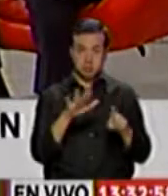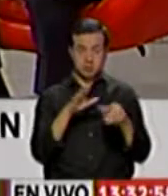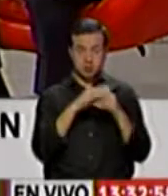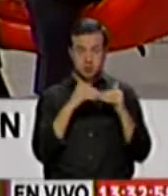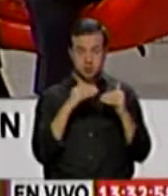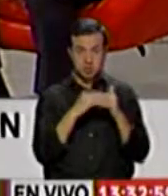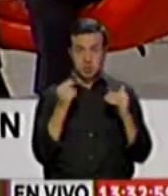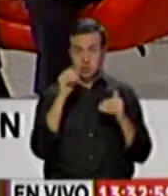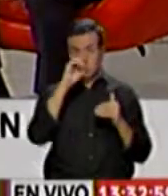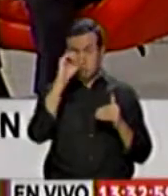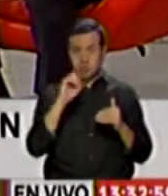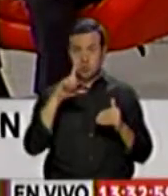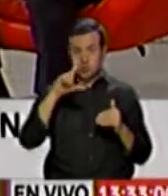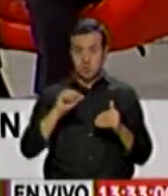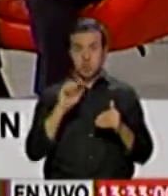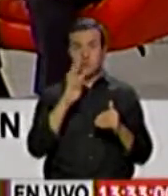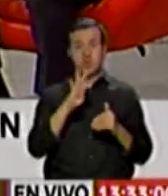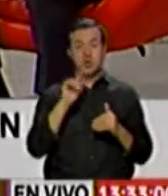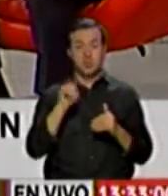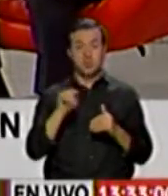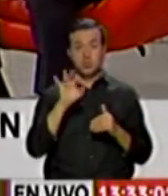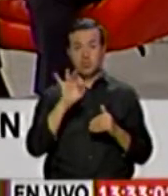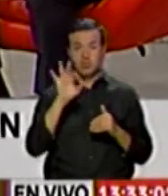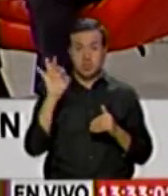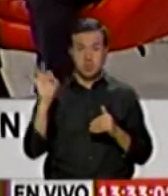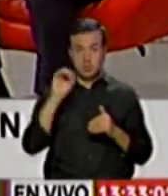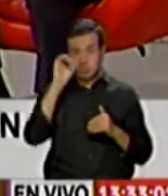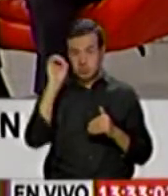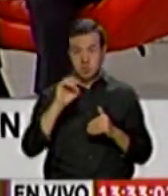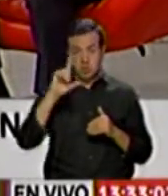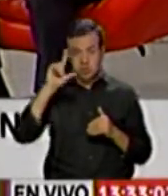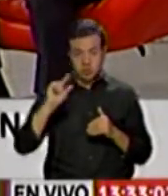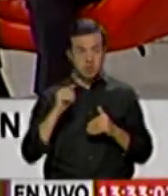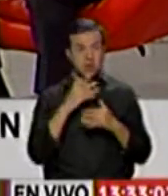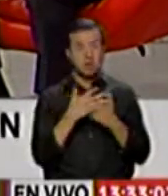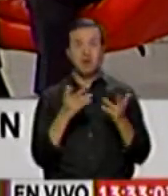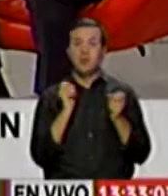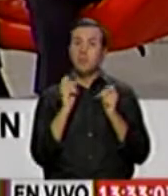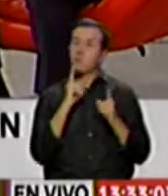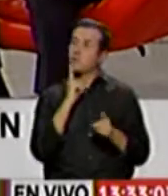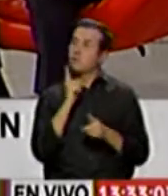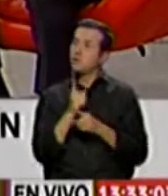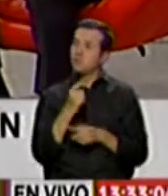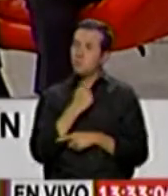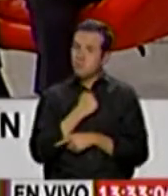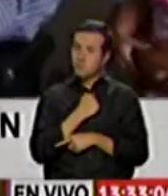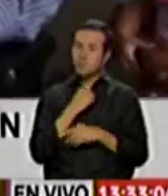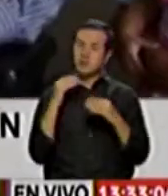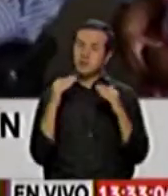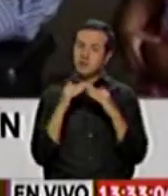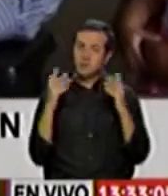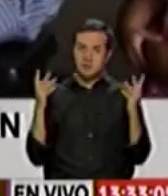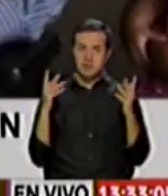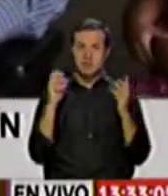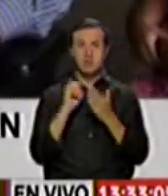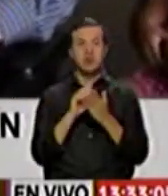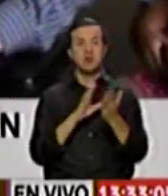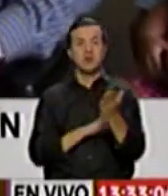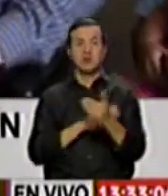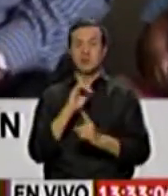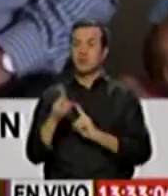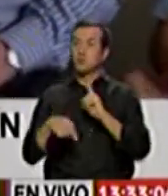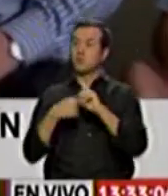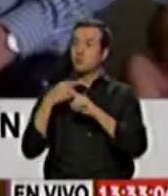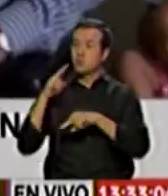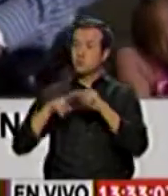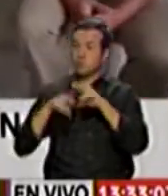una tasa preferente del 4.99, esa es la oportunidad de tener por fin una vivienda. El programa además edifica casas